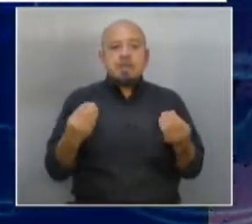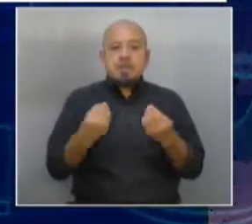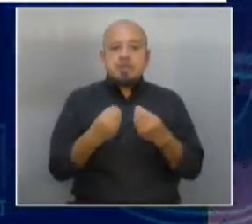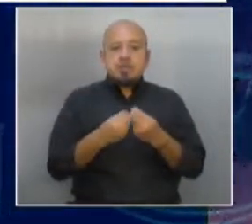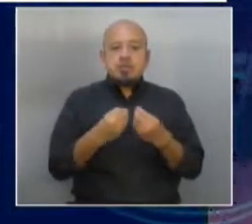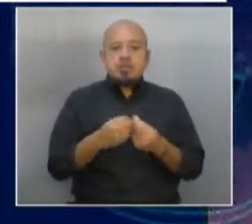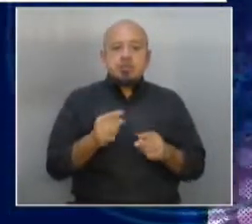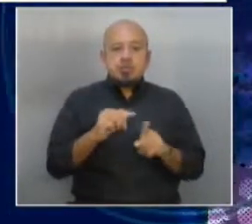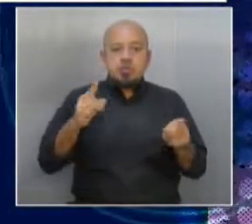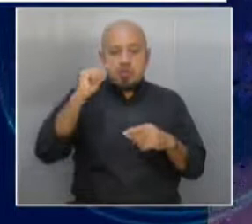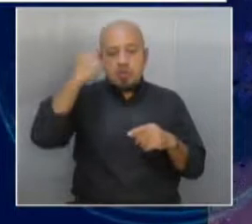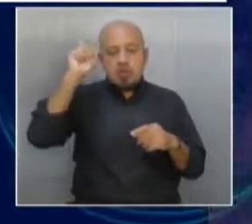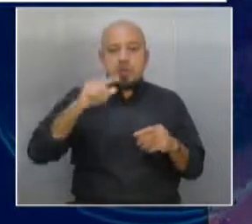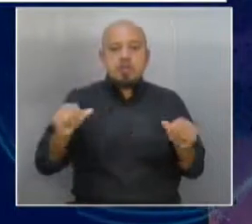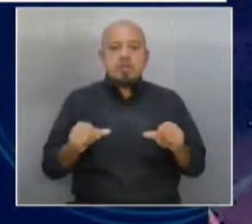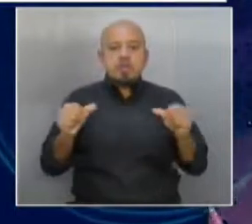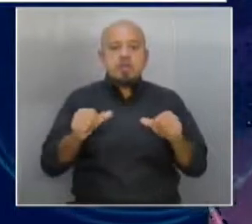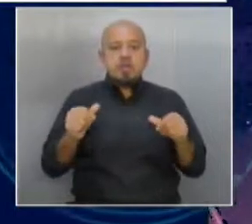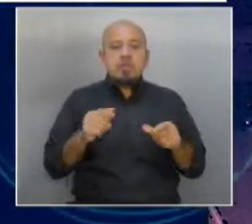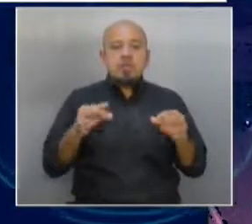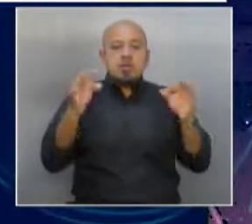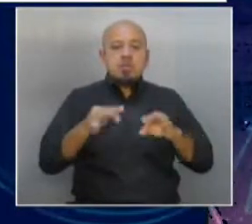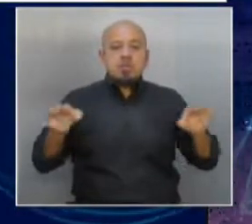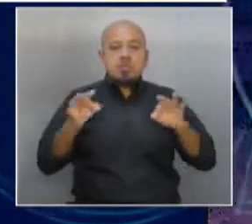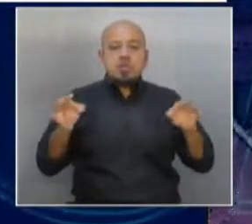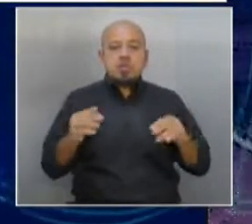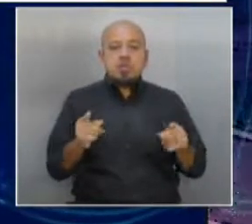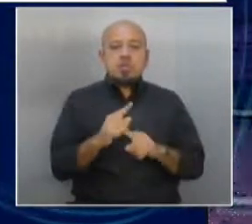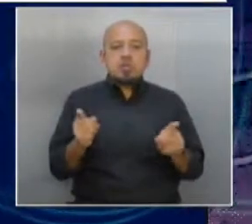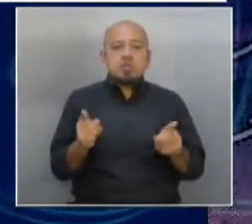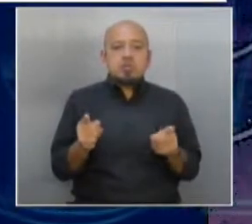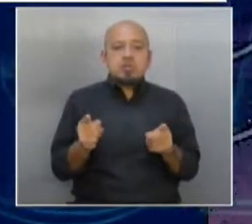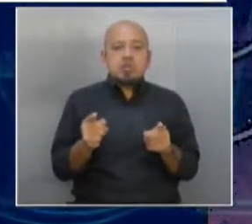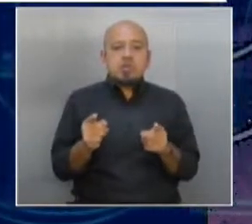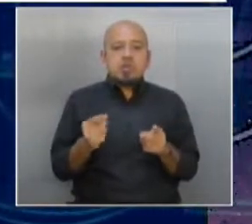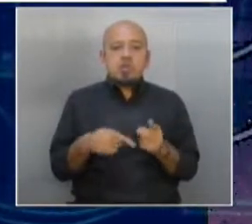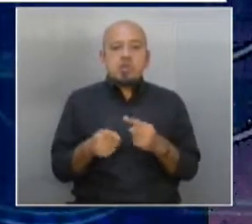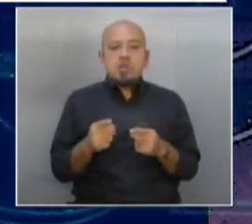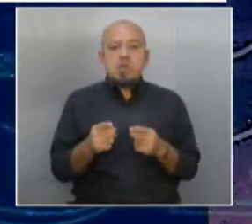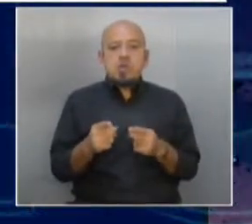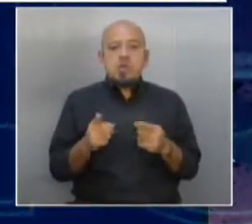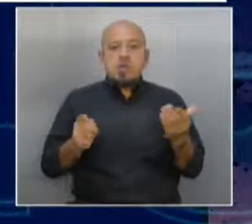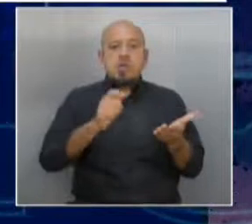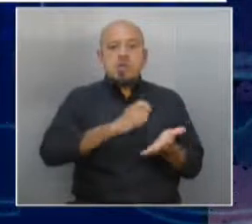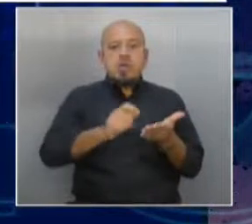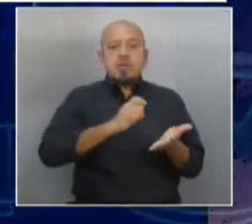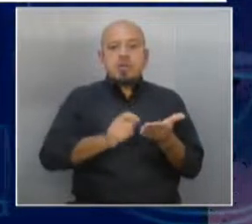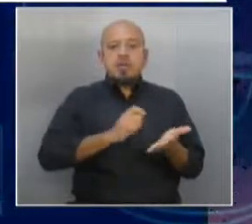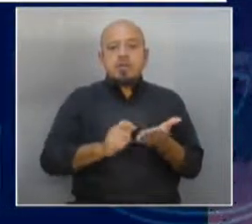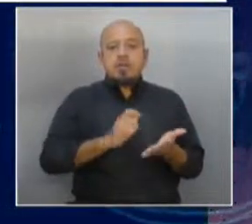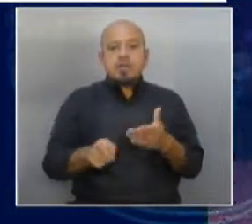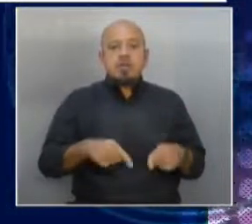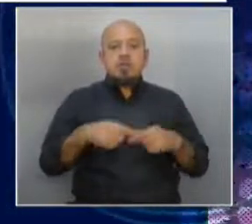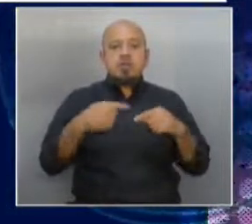con la intención de componer, claro, una canción, sino como más bien de exteriorizar, de escribir cosas, un montón de